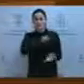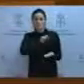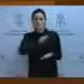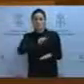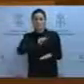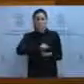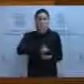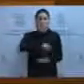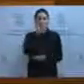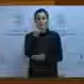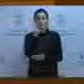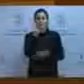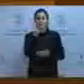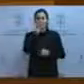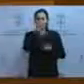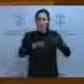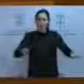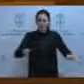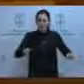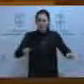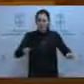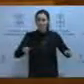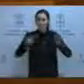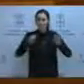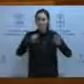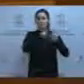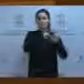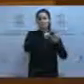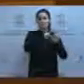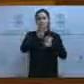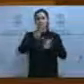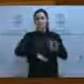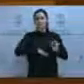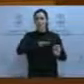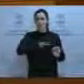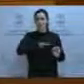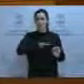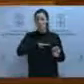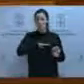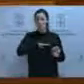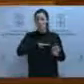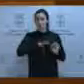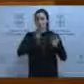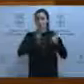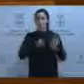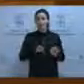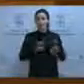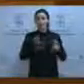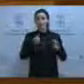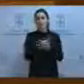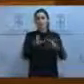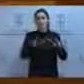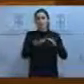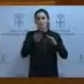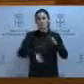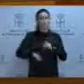más alta de España, entre personas de más de 64 años y menores de 16